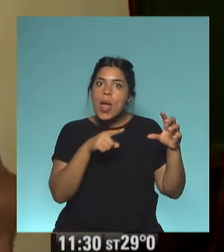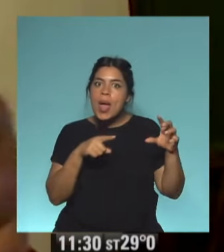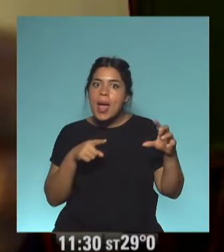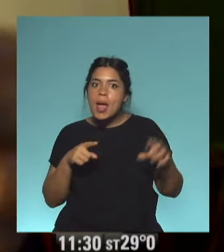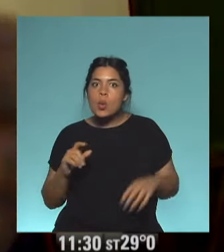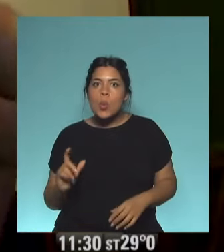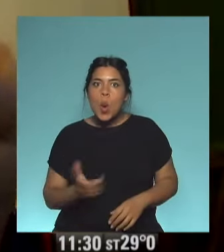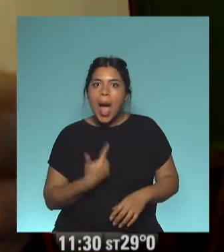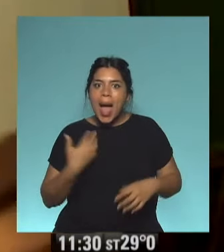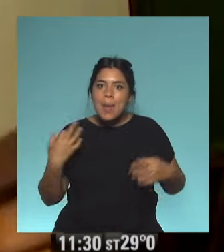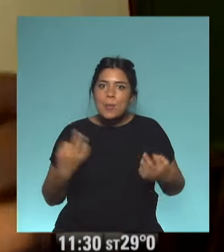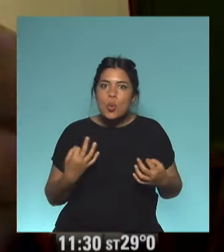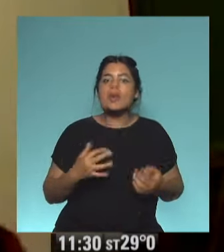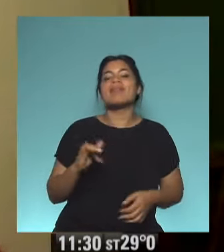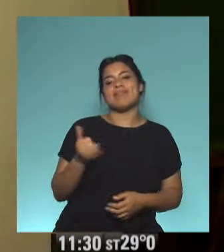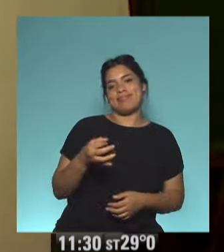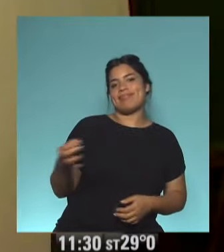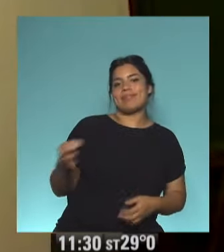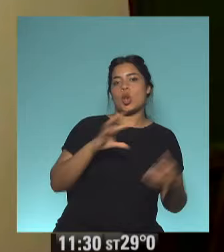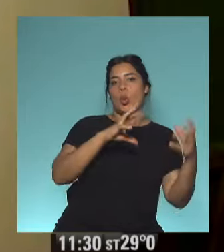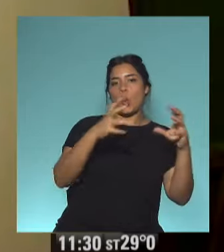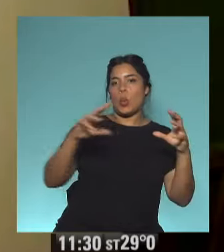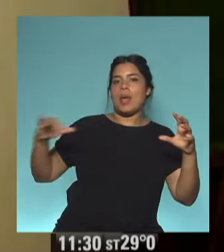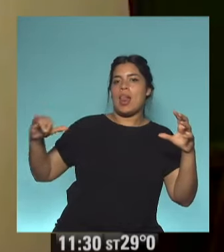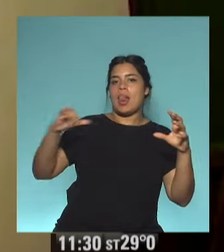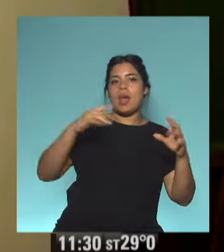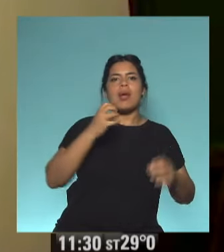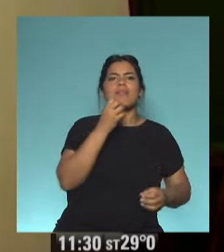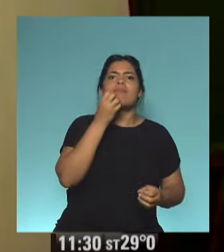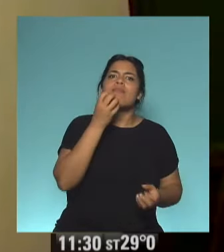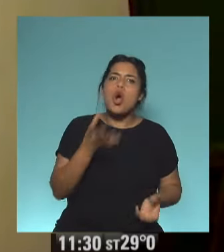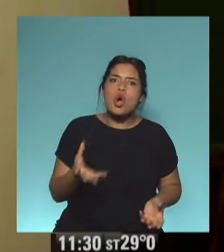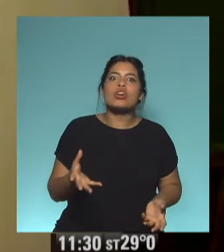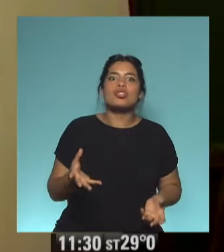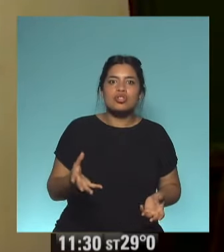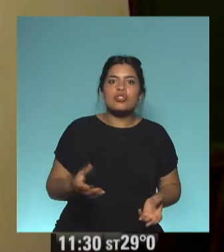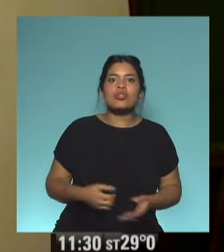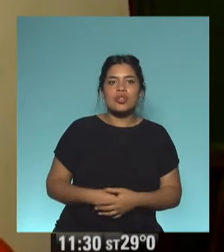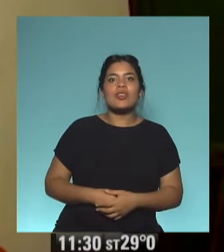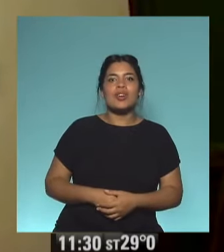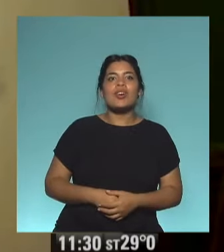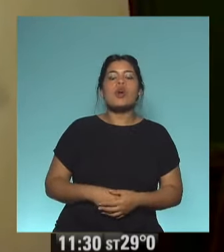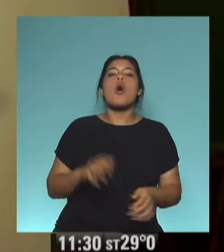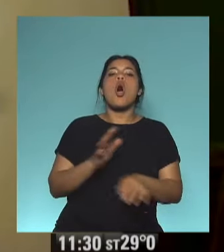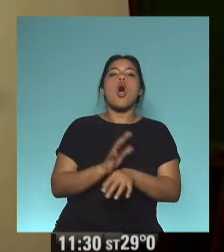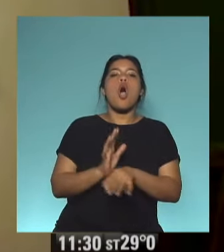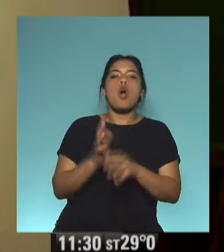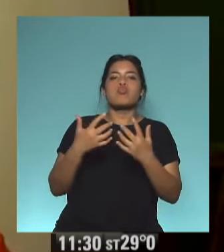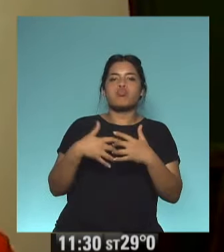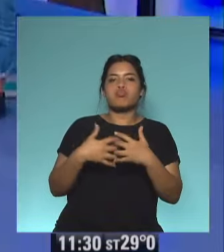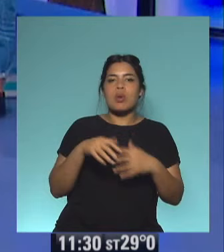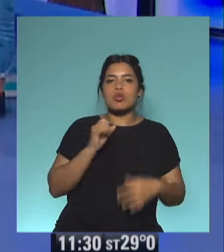la nubecita. ¡Qué hermosa! ¡Qué belleza! Claro, como un juego mecánico, ¿no? Es